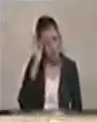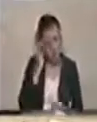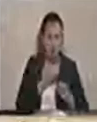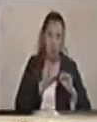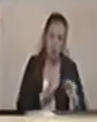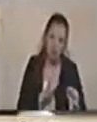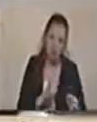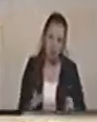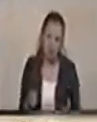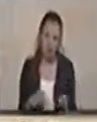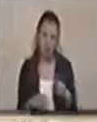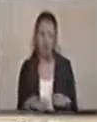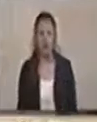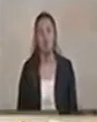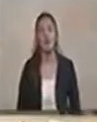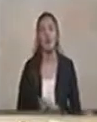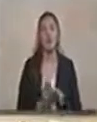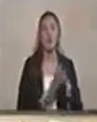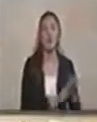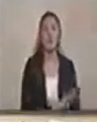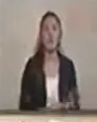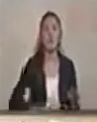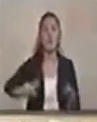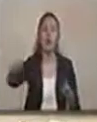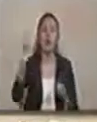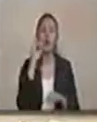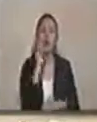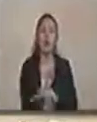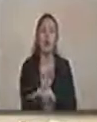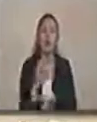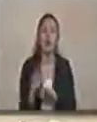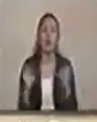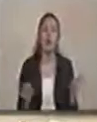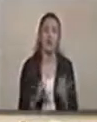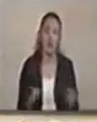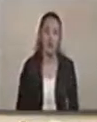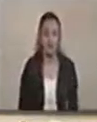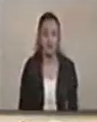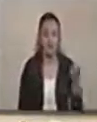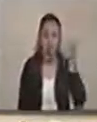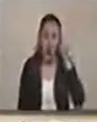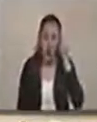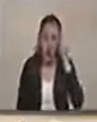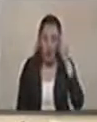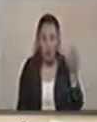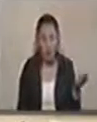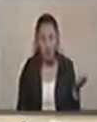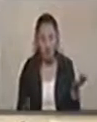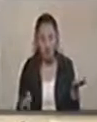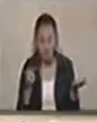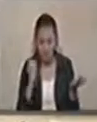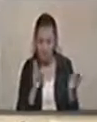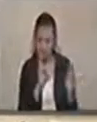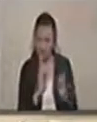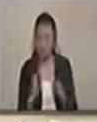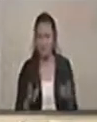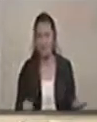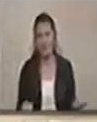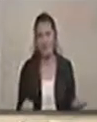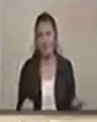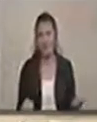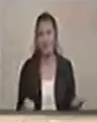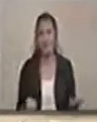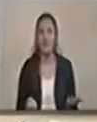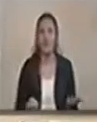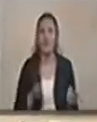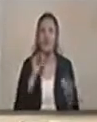las actividades, pues es que es lo más lógico, sensato, razonable. Así